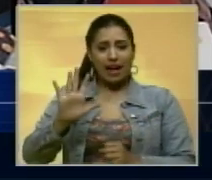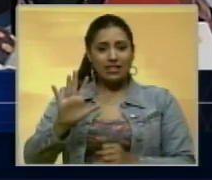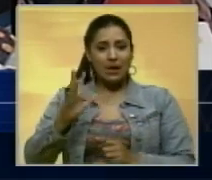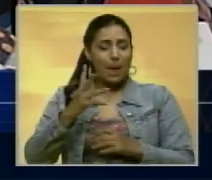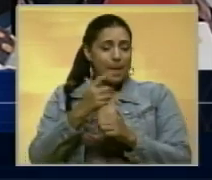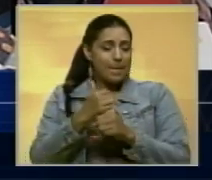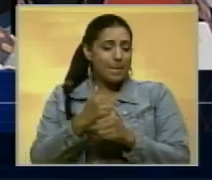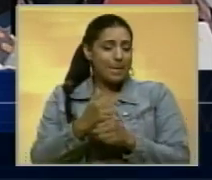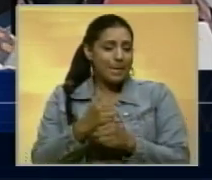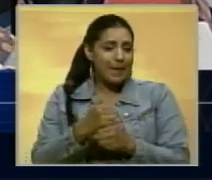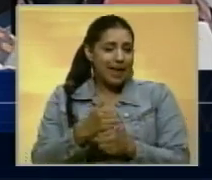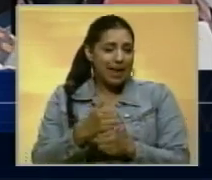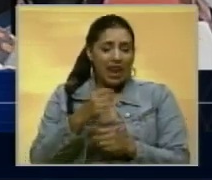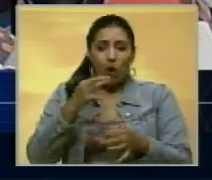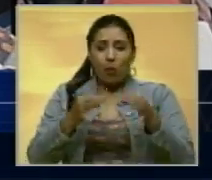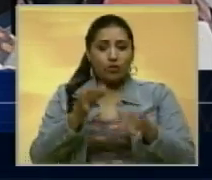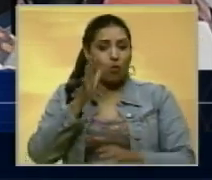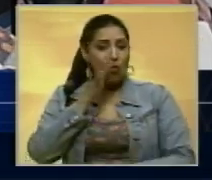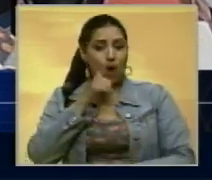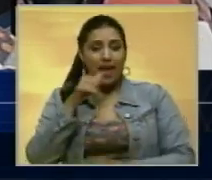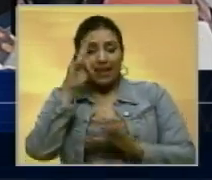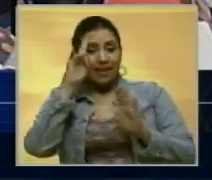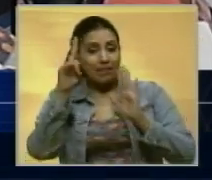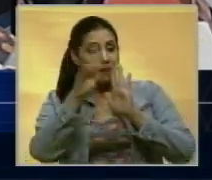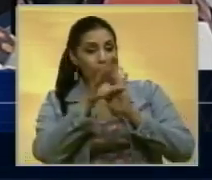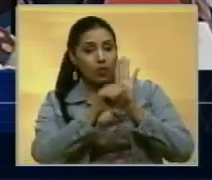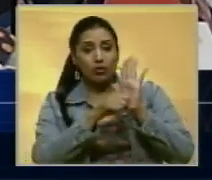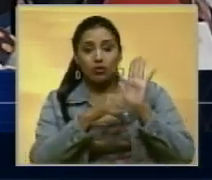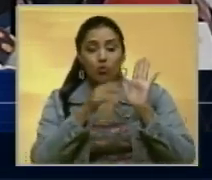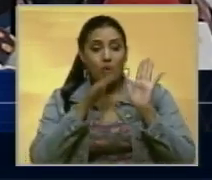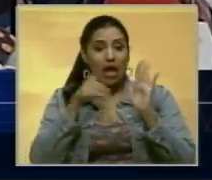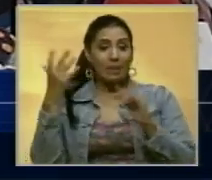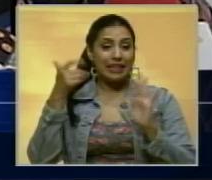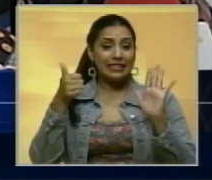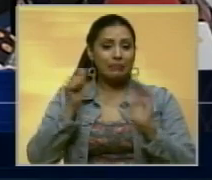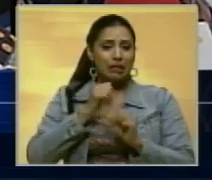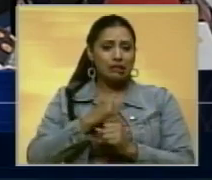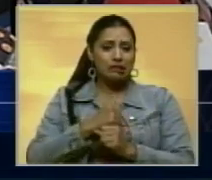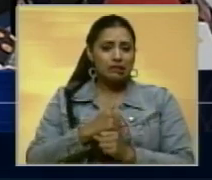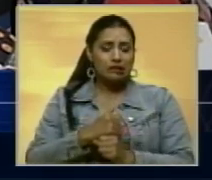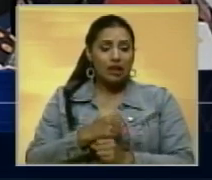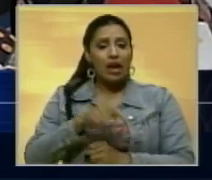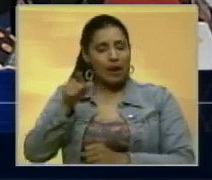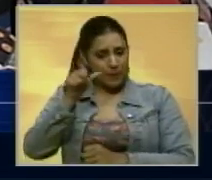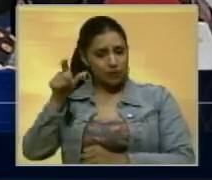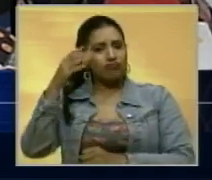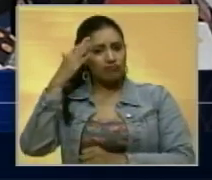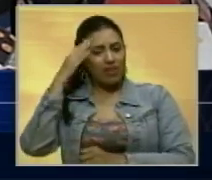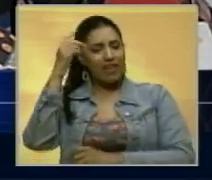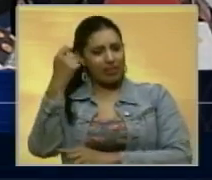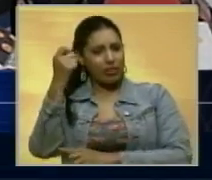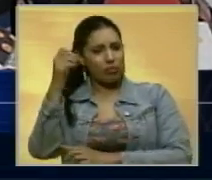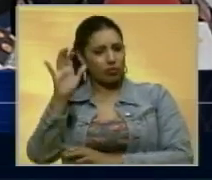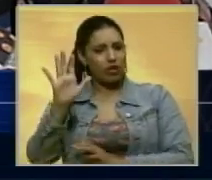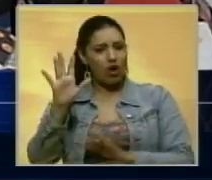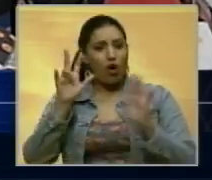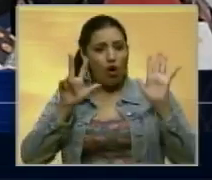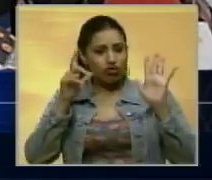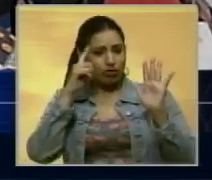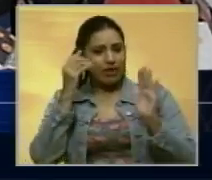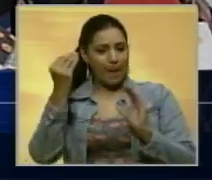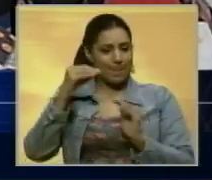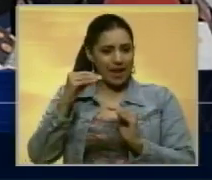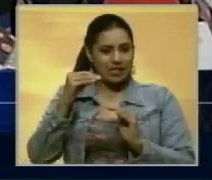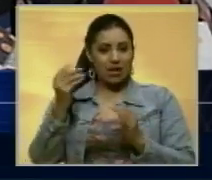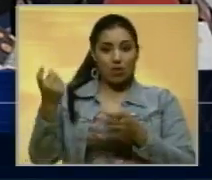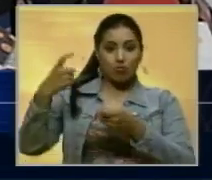para esperar en una injusta e inconstitucional agonía durante 6 meses, ellos están conscientes pues que 8 días más para